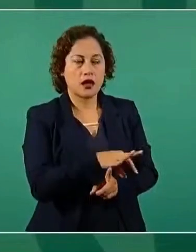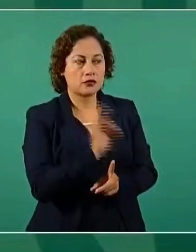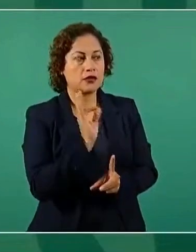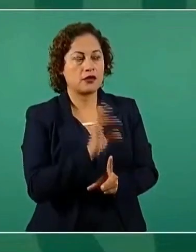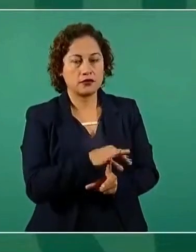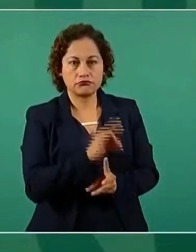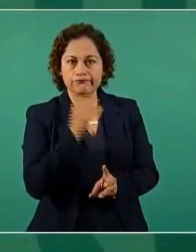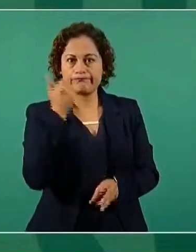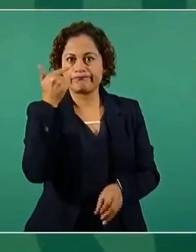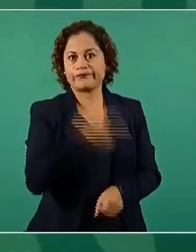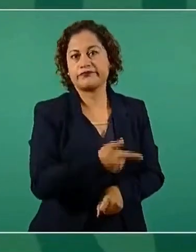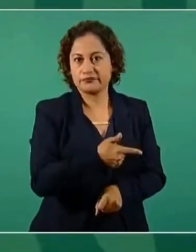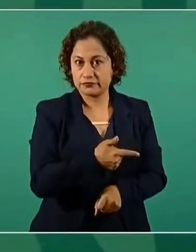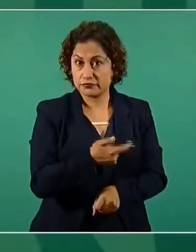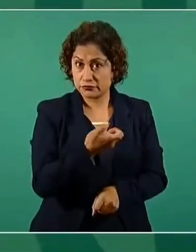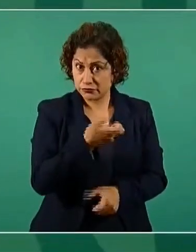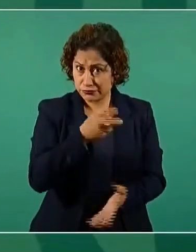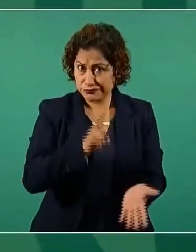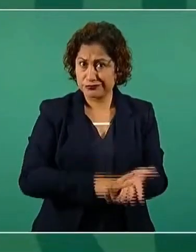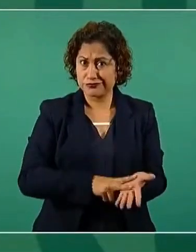porque muchos valores